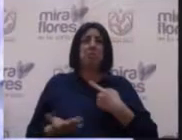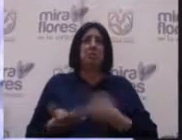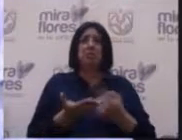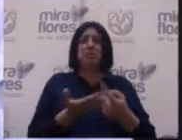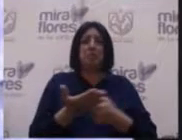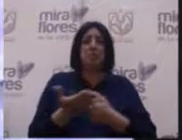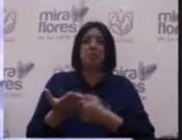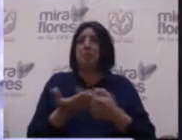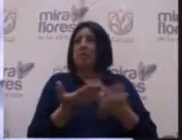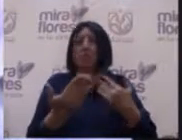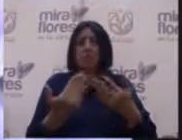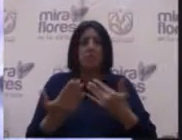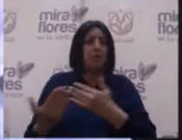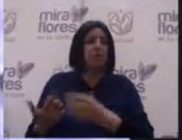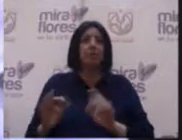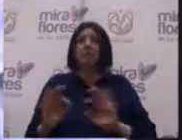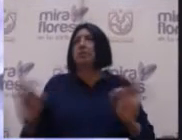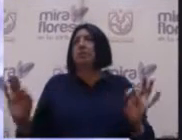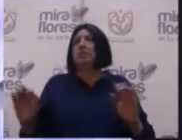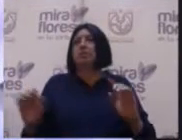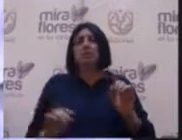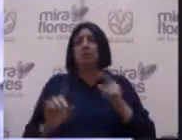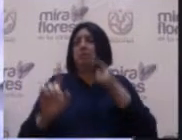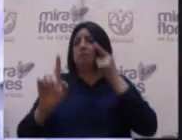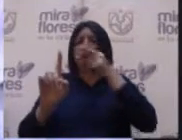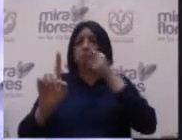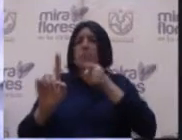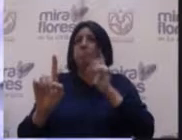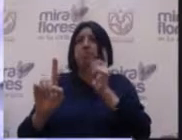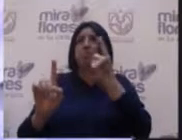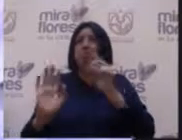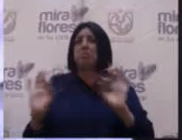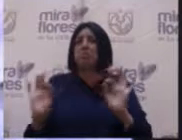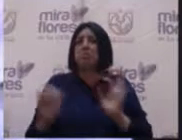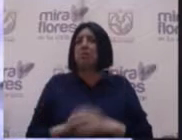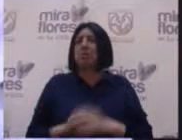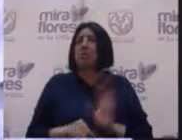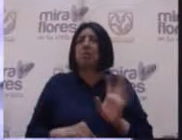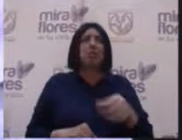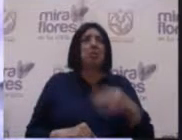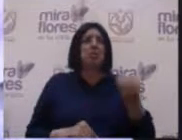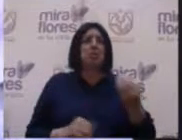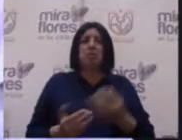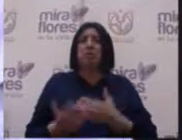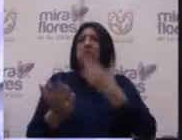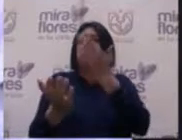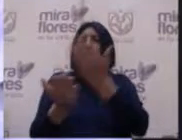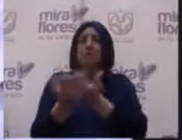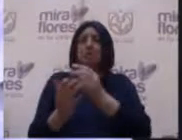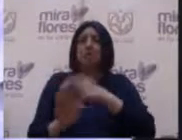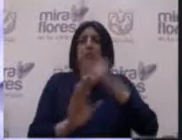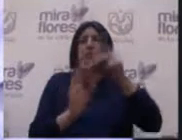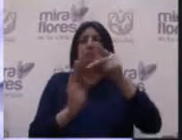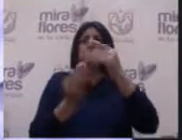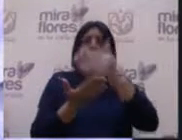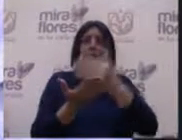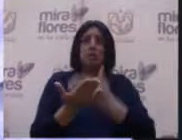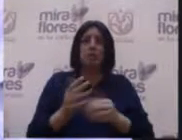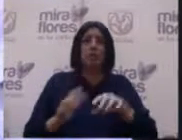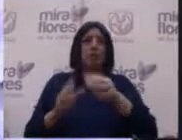discutir ni siquiera el primer punto. Y es porque se presenta este proyecto, este plan